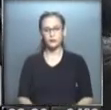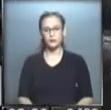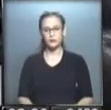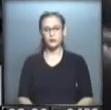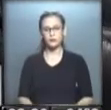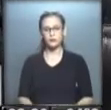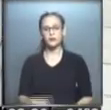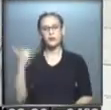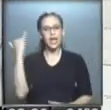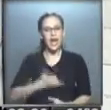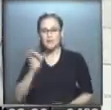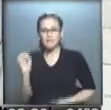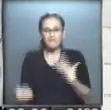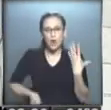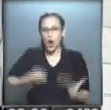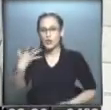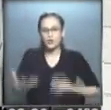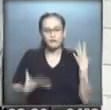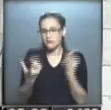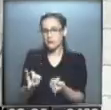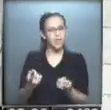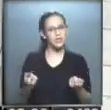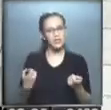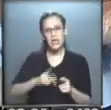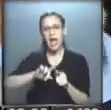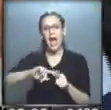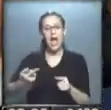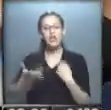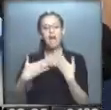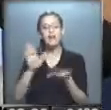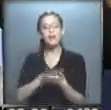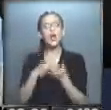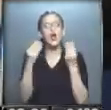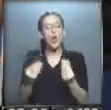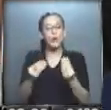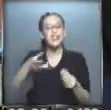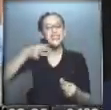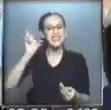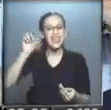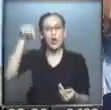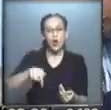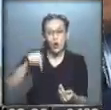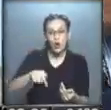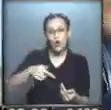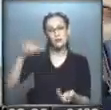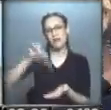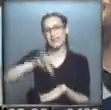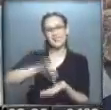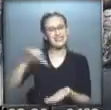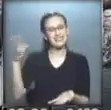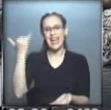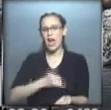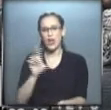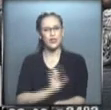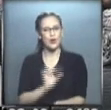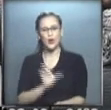sido emocionante, creo que era necesario y creo que este acto habla de la verdadera alma de Chile. Hoy día es un país que todavía no cicatriza, es un país que